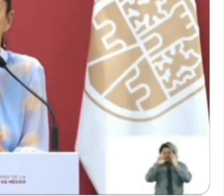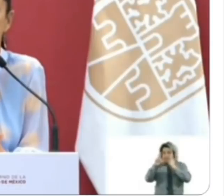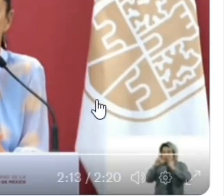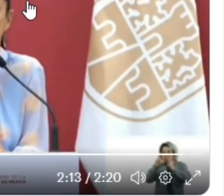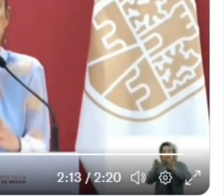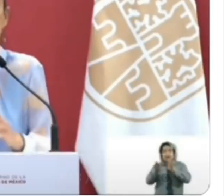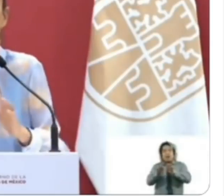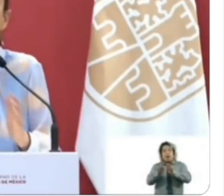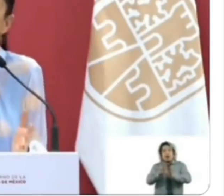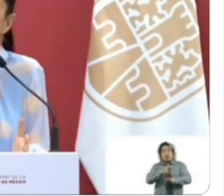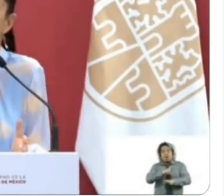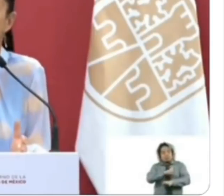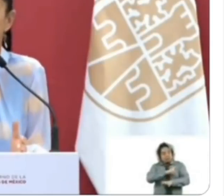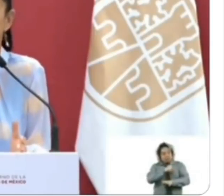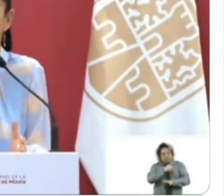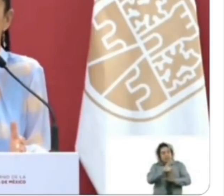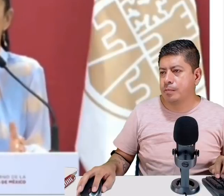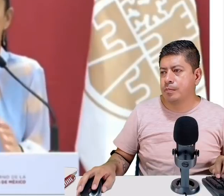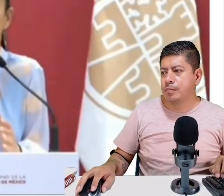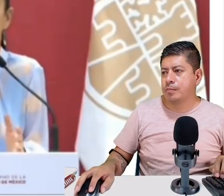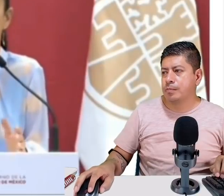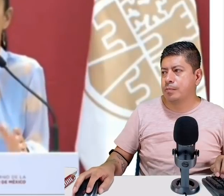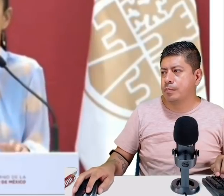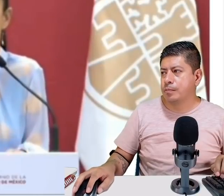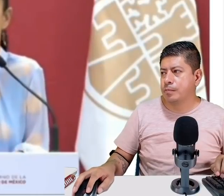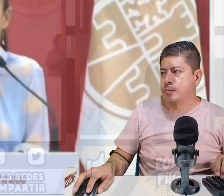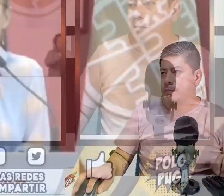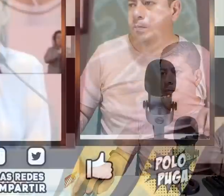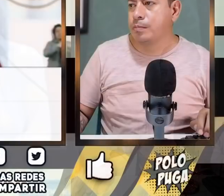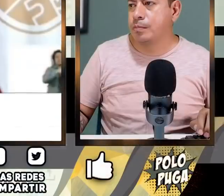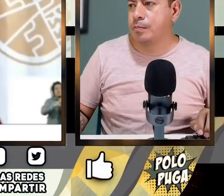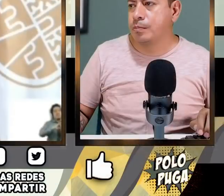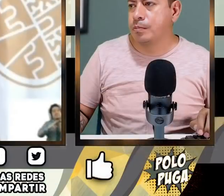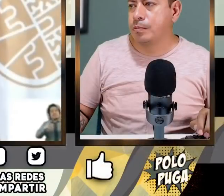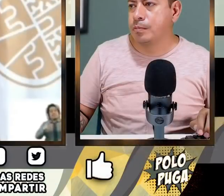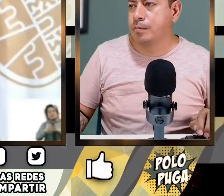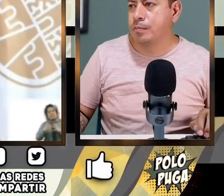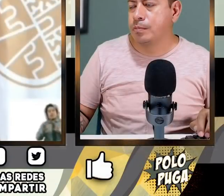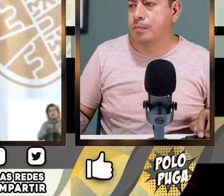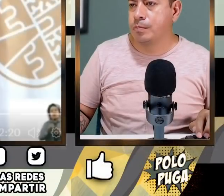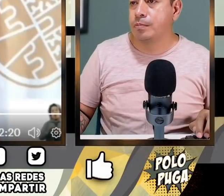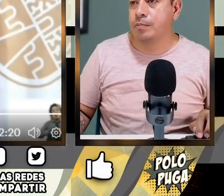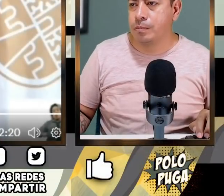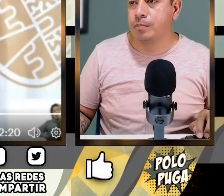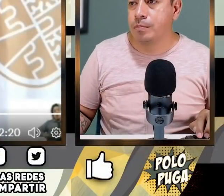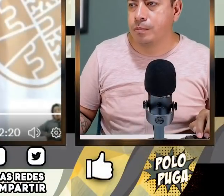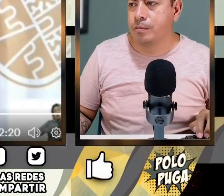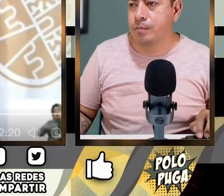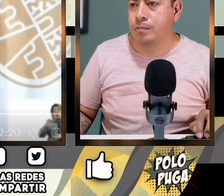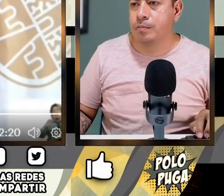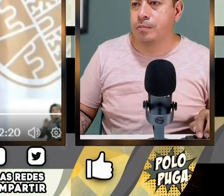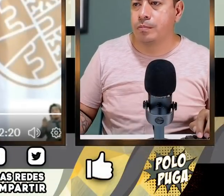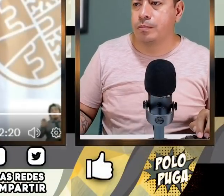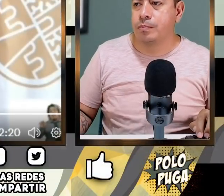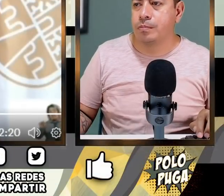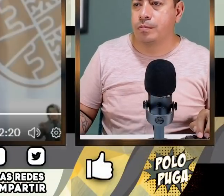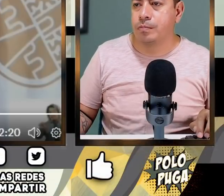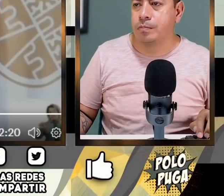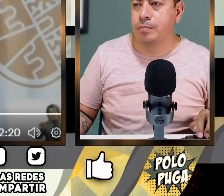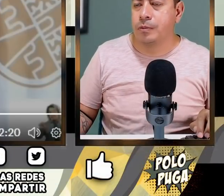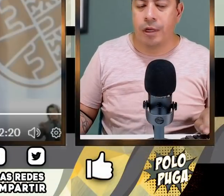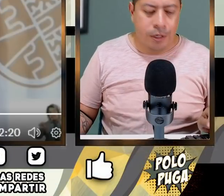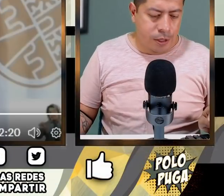las inversiones privadas pero en un nuevo marco donde haya una empresa del estado que tenga la posibilidad de regular